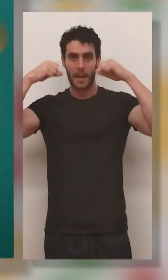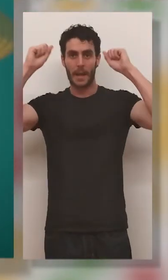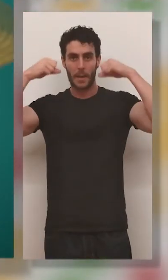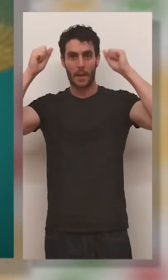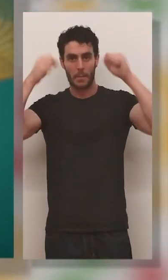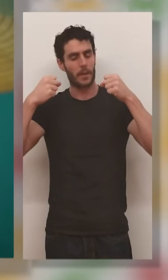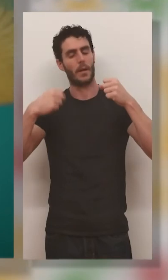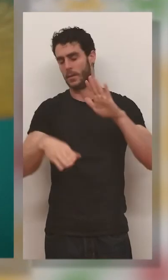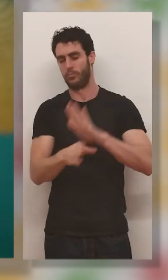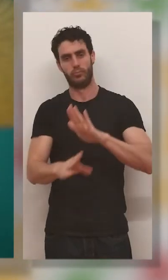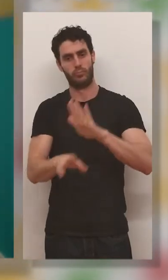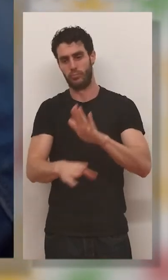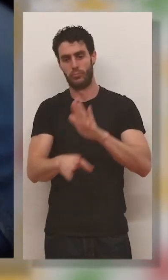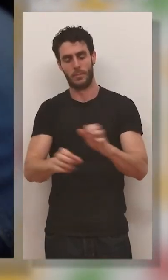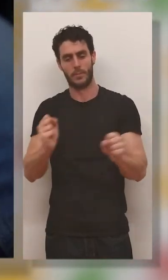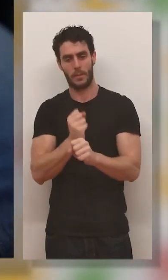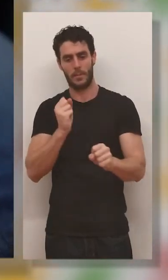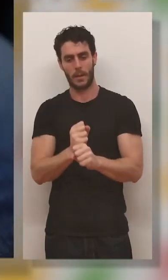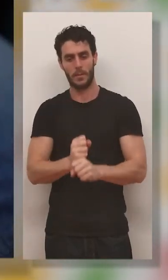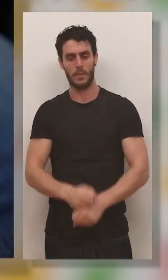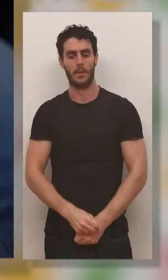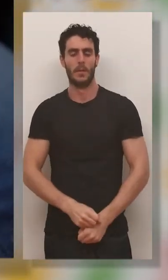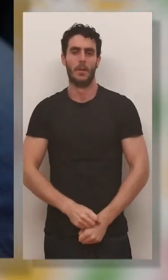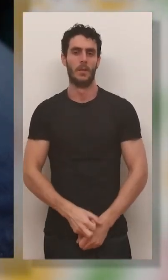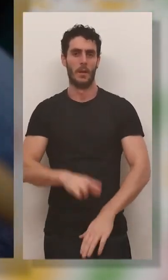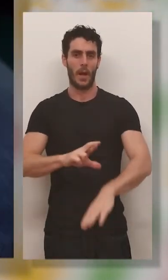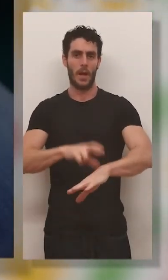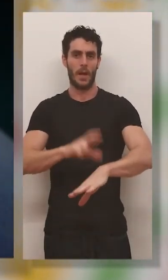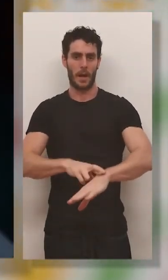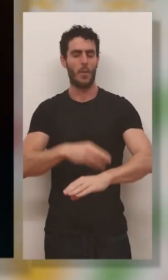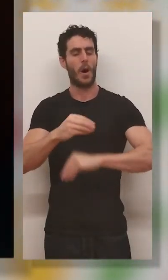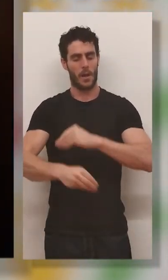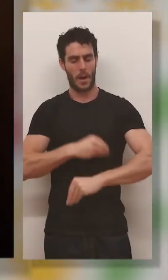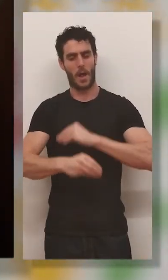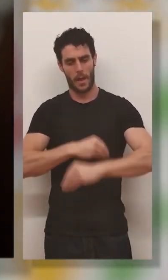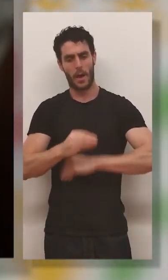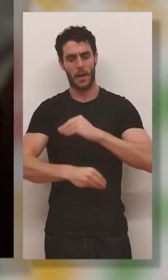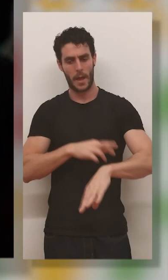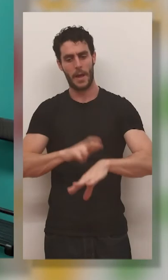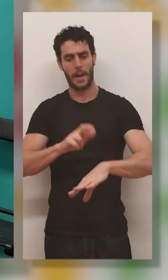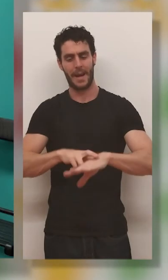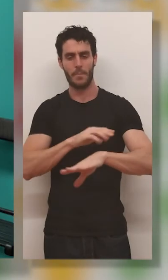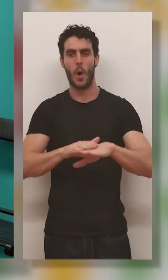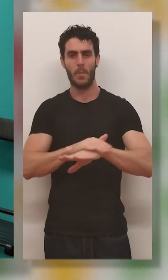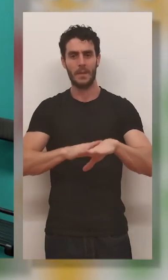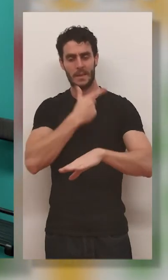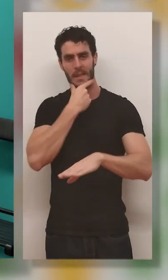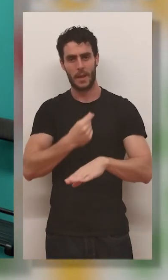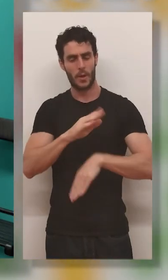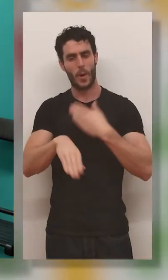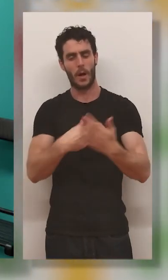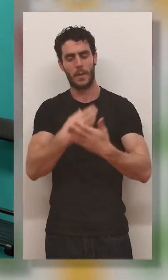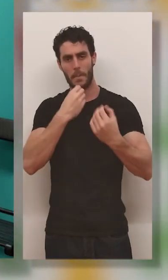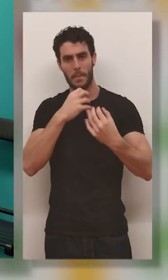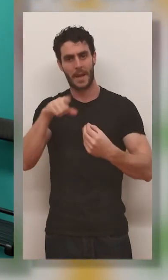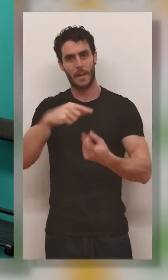y perseverancia. Es sobre todo eso, machacar un ritmo, imagínate un ritmo base, un ritmo sencillo, machacarlo hasta que te sale